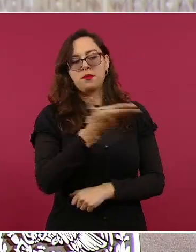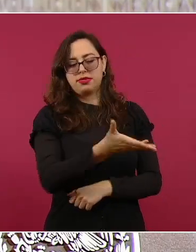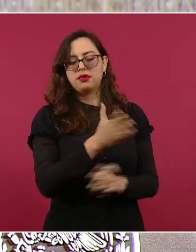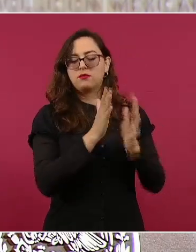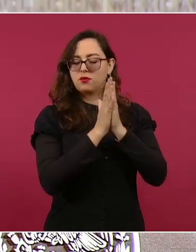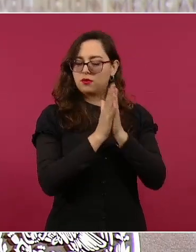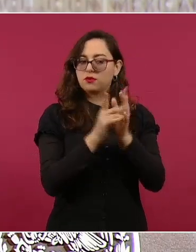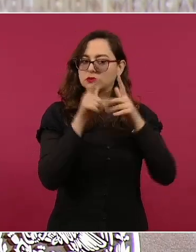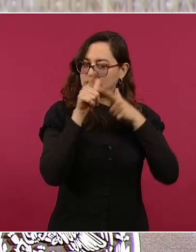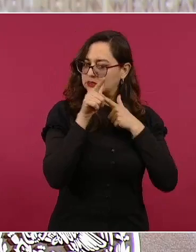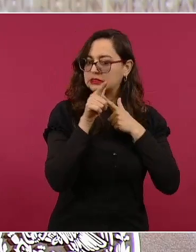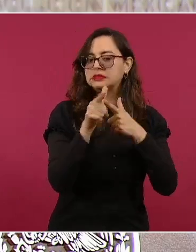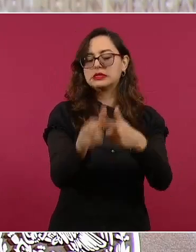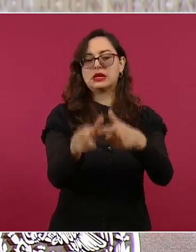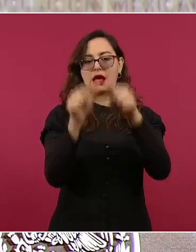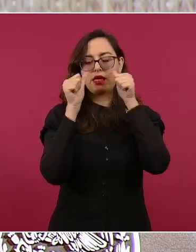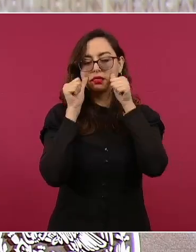continúe